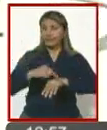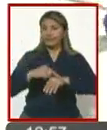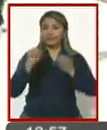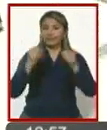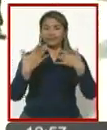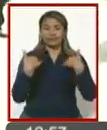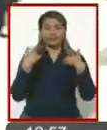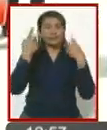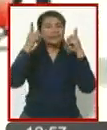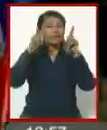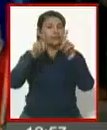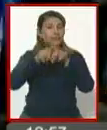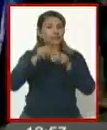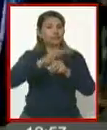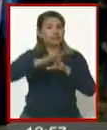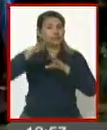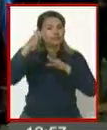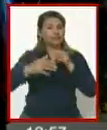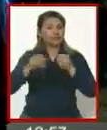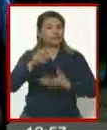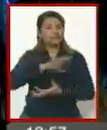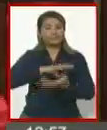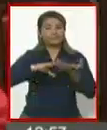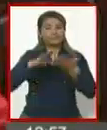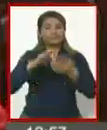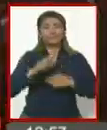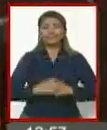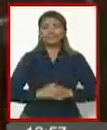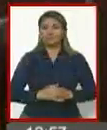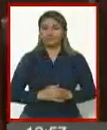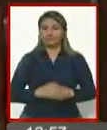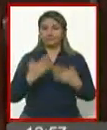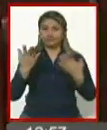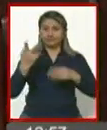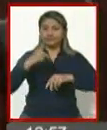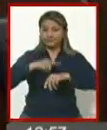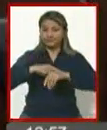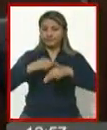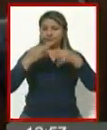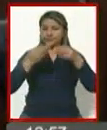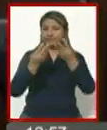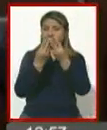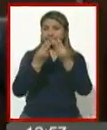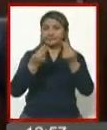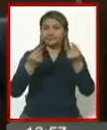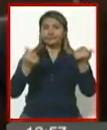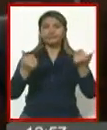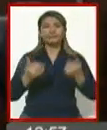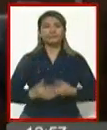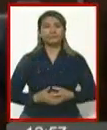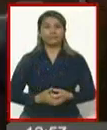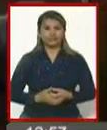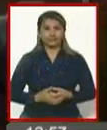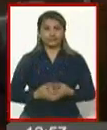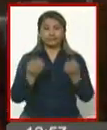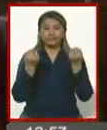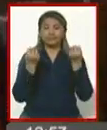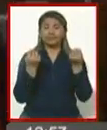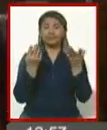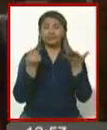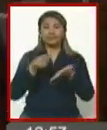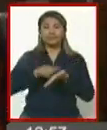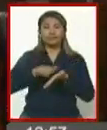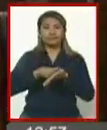se pueda llegar a un acuerdo para poner fin a las movilizaciones. En este momento se debe estar dilucidando cuántos son